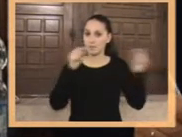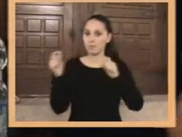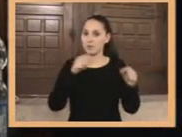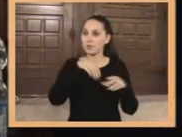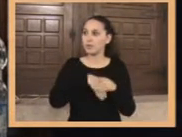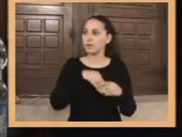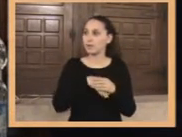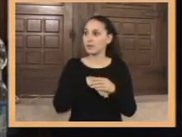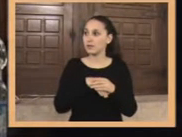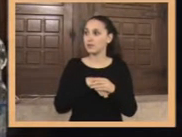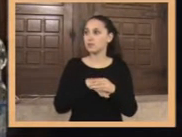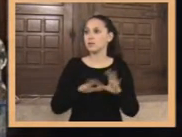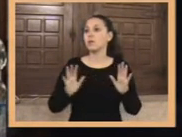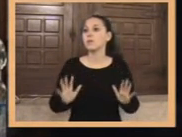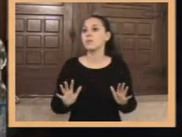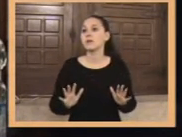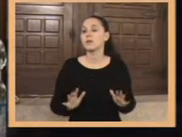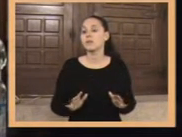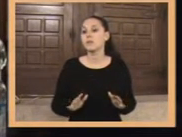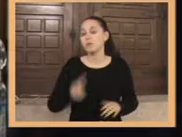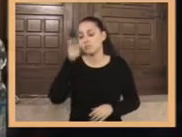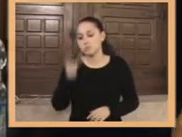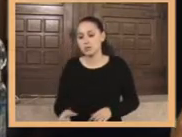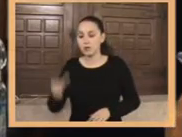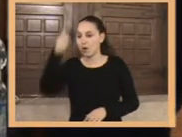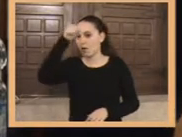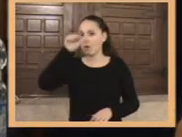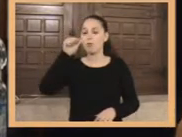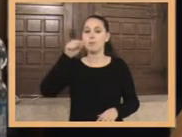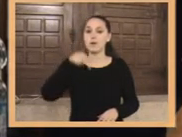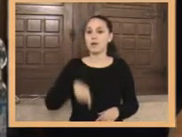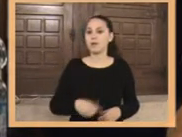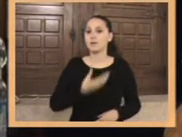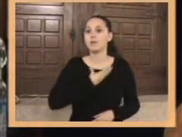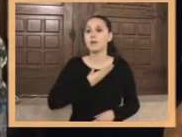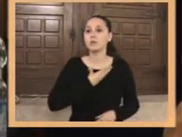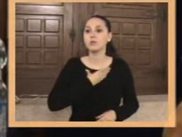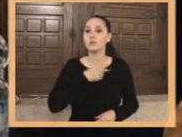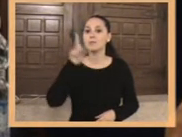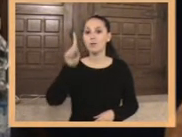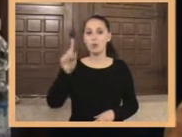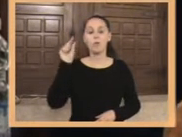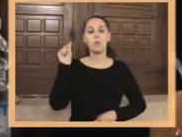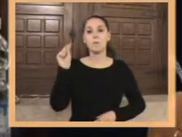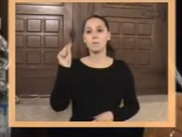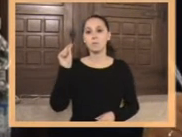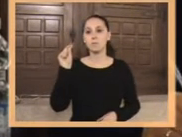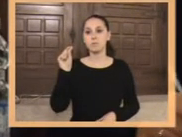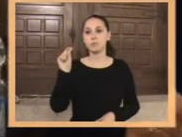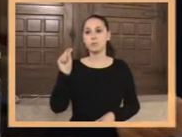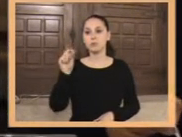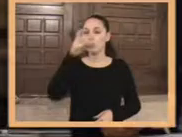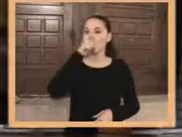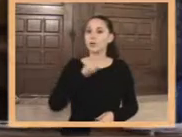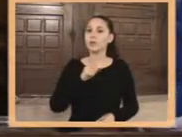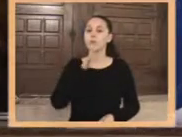pedir que, siendo un hombre de esta casa y que ha dado tanto servicio a esta casa, guardemos un minuto de silencio en recuerdo de la memoria de este buen